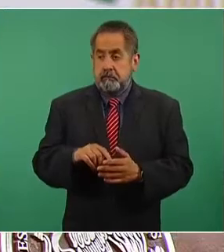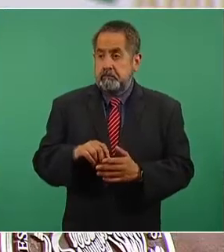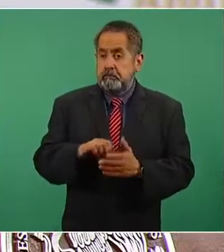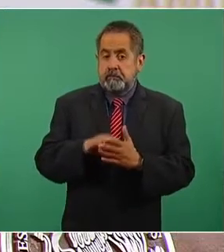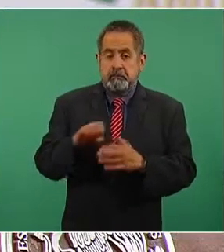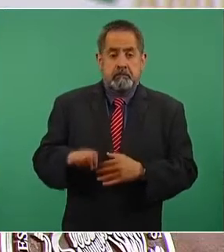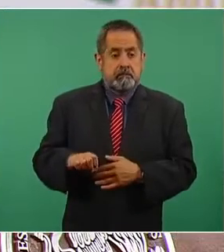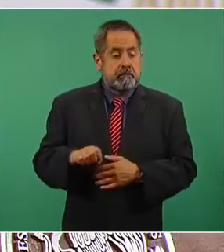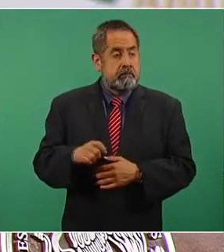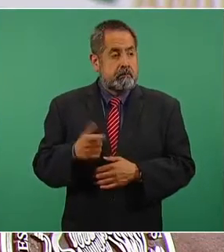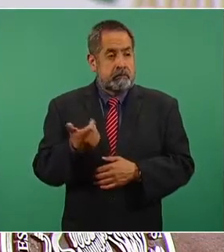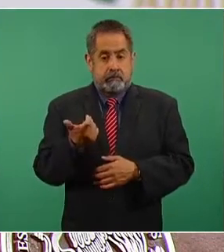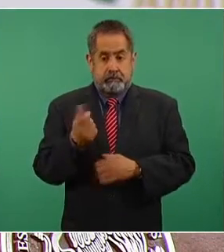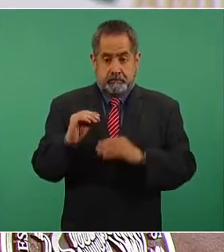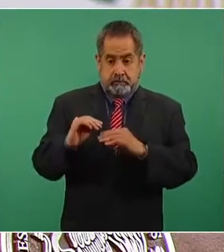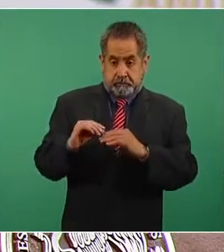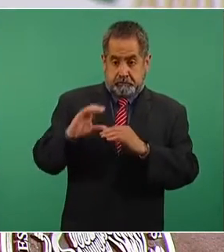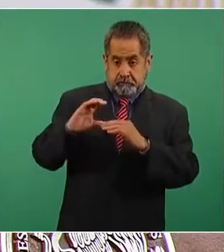no es